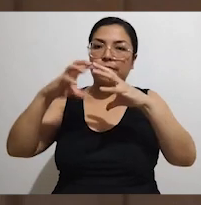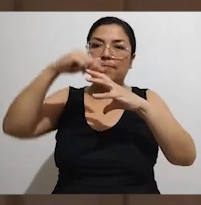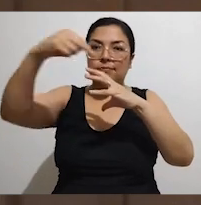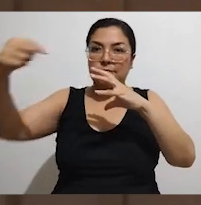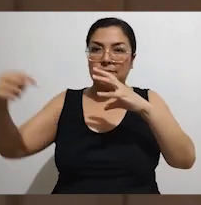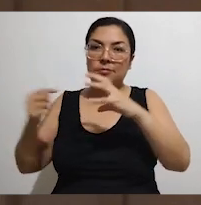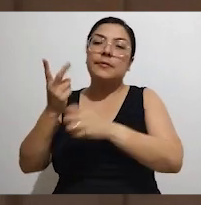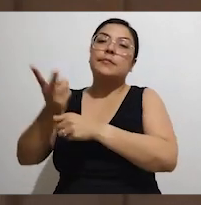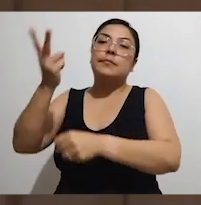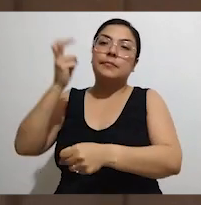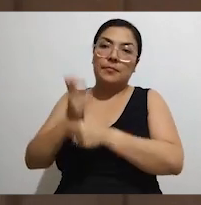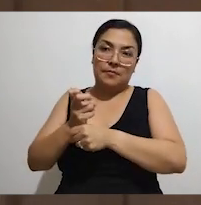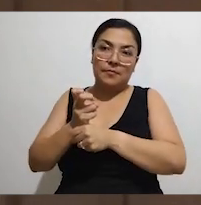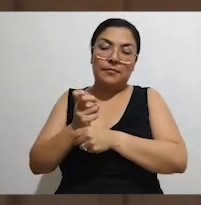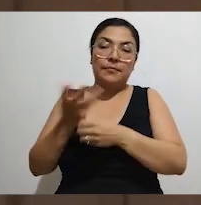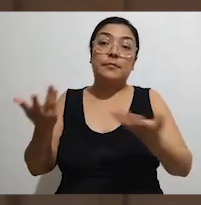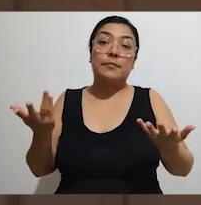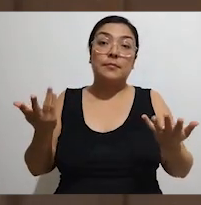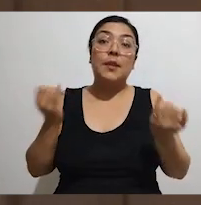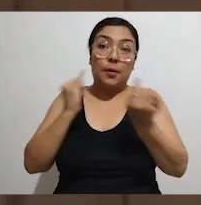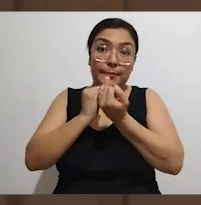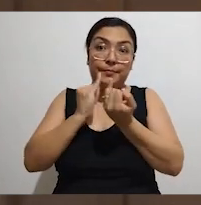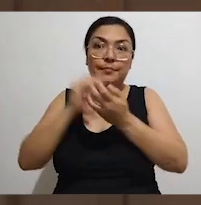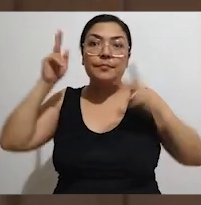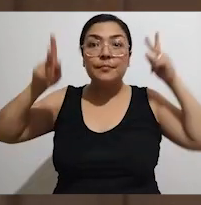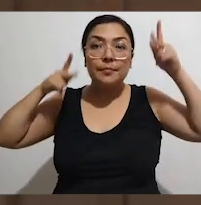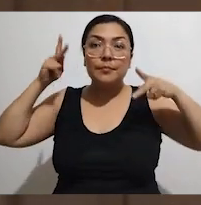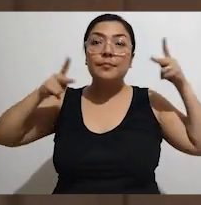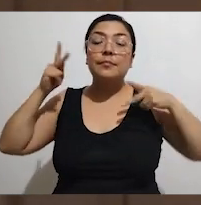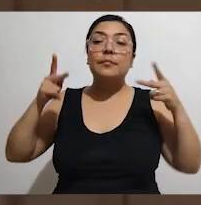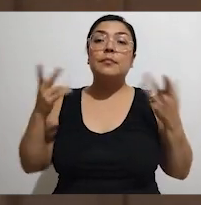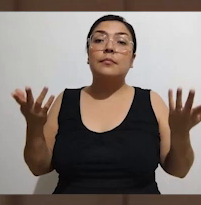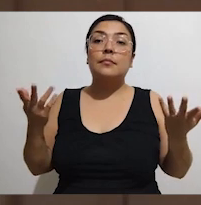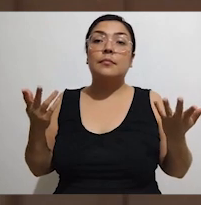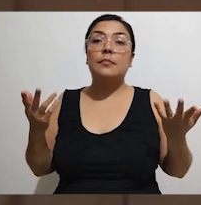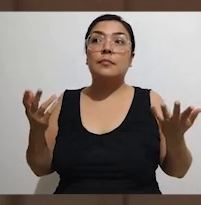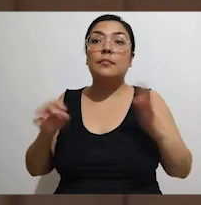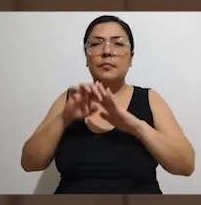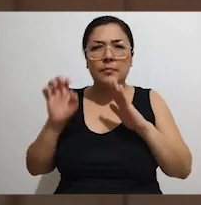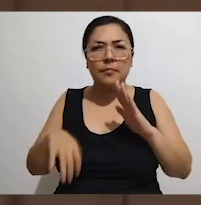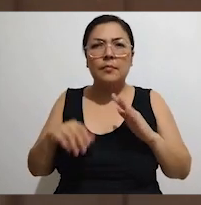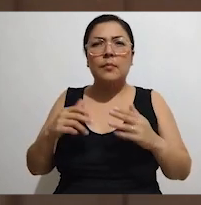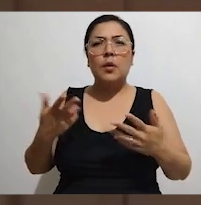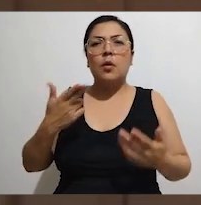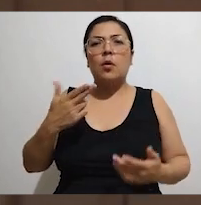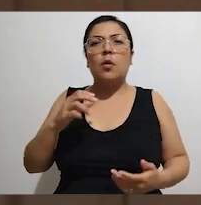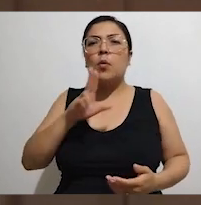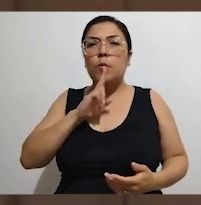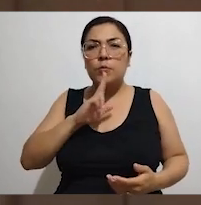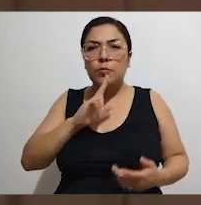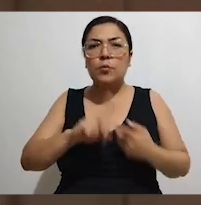convocatorias, y merced a ello tuvimos también visitantes de países como hermanos de Latinoamérica, como Honduras,